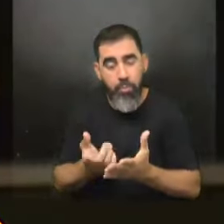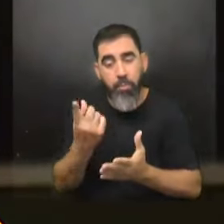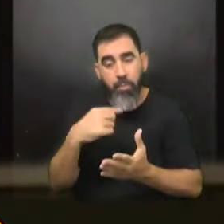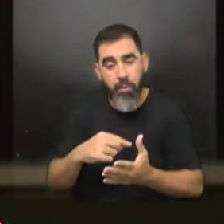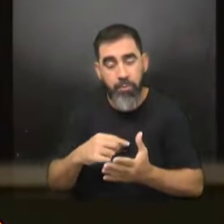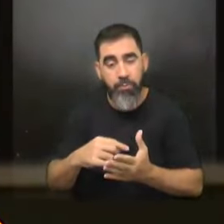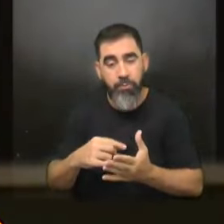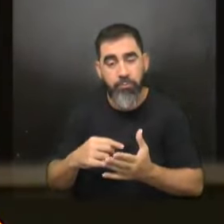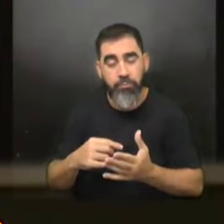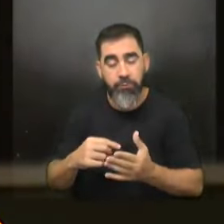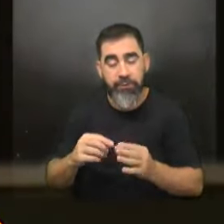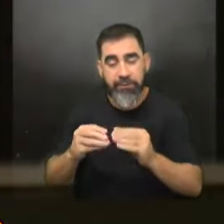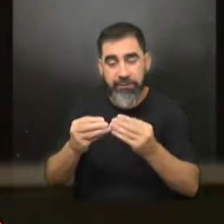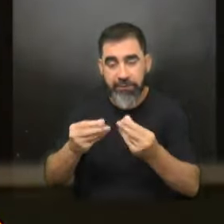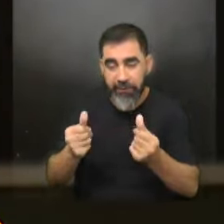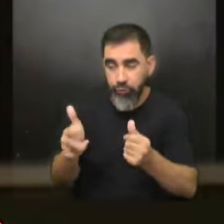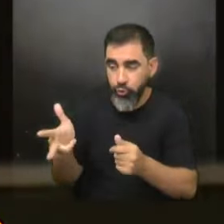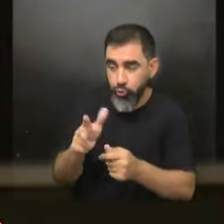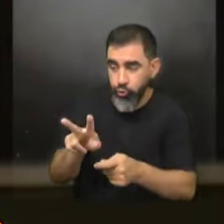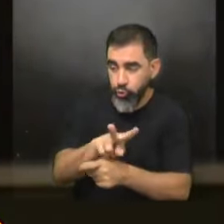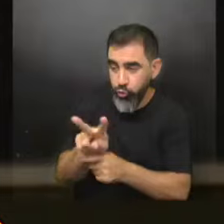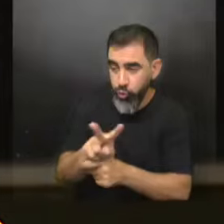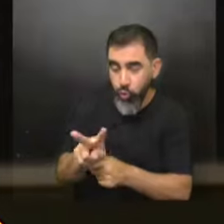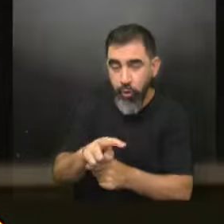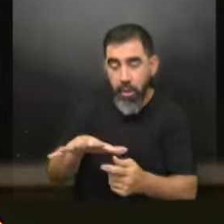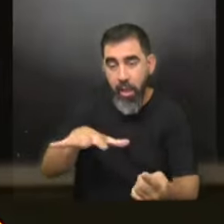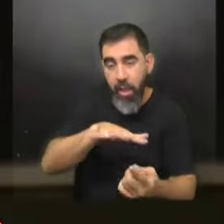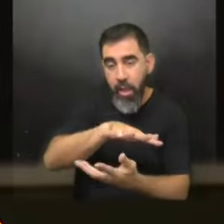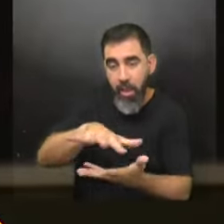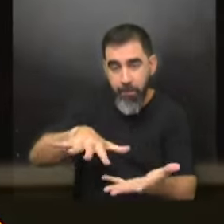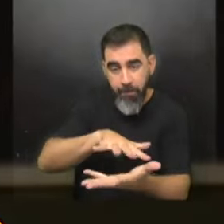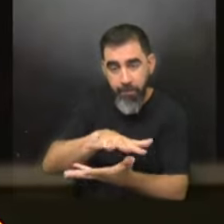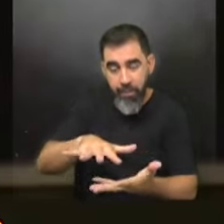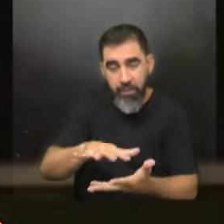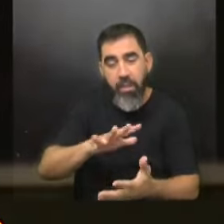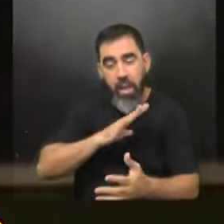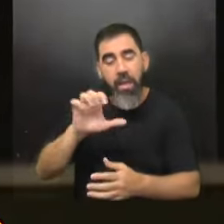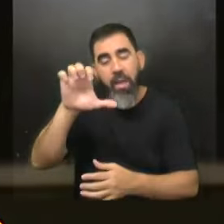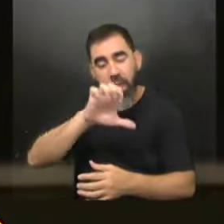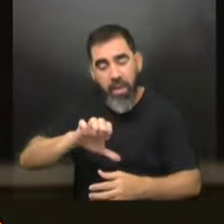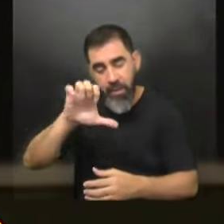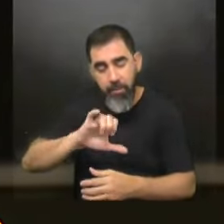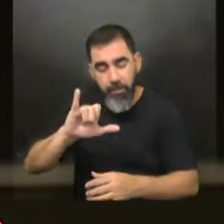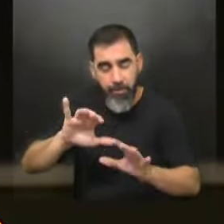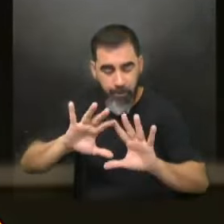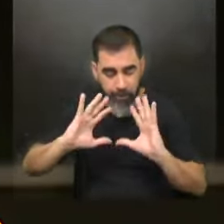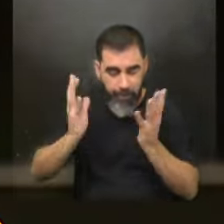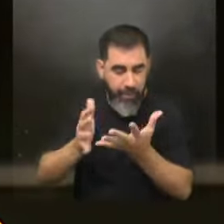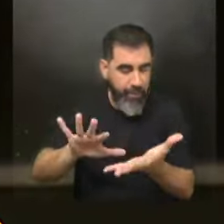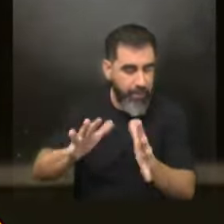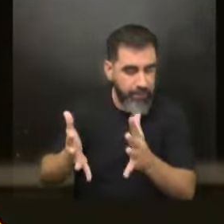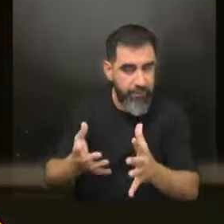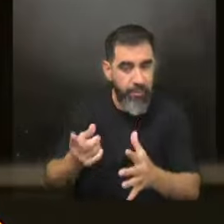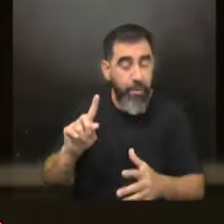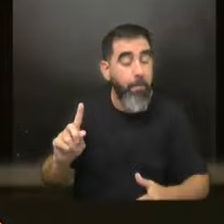y juntar todos esos sensores, entender el ambiente, es algo... Hay algunas empresas que están haciendo esto en el mundo, cosas parecidas, pero son de